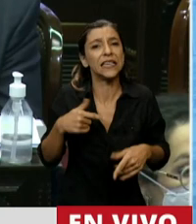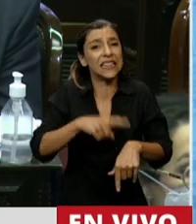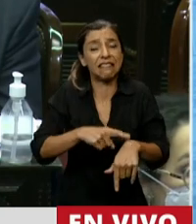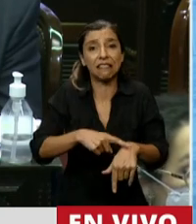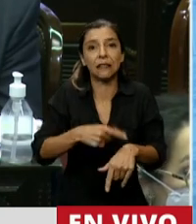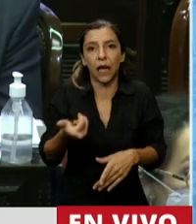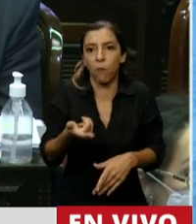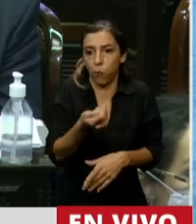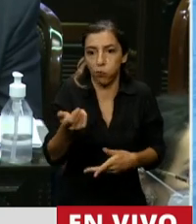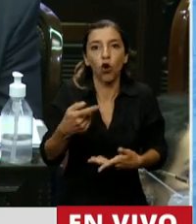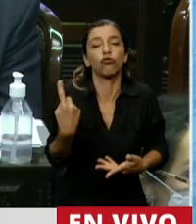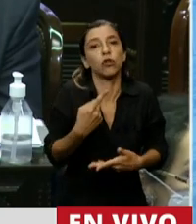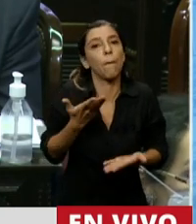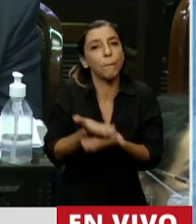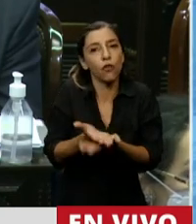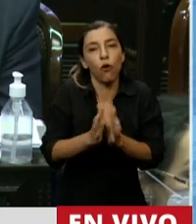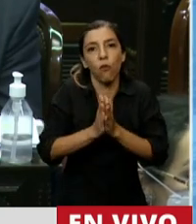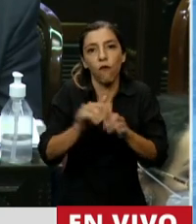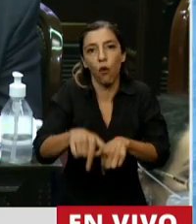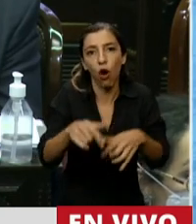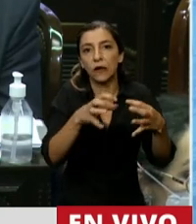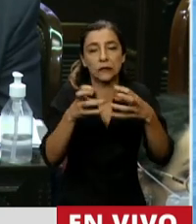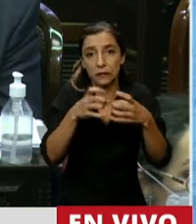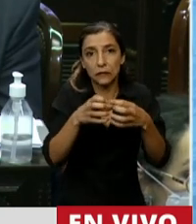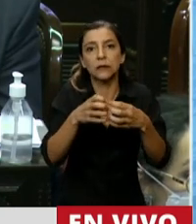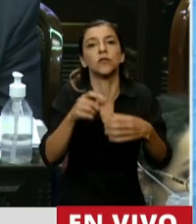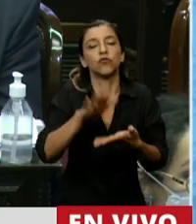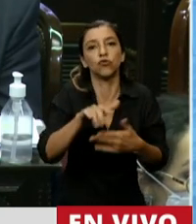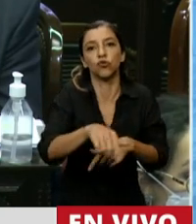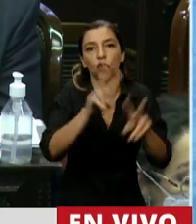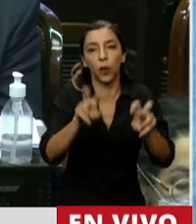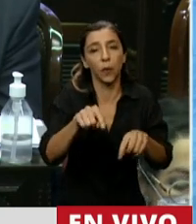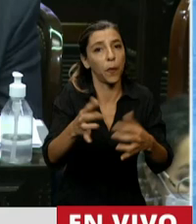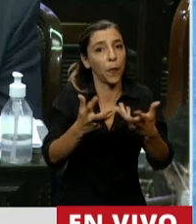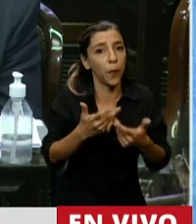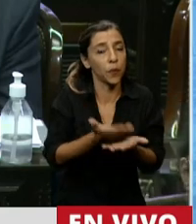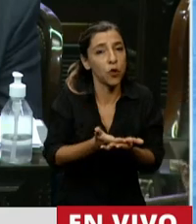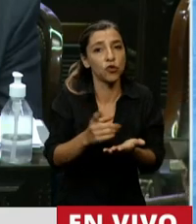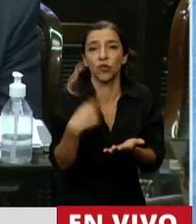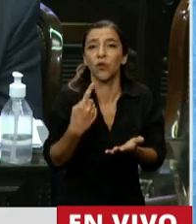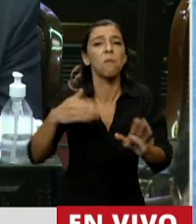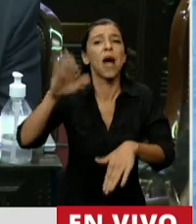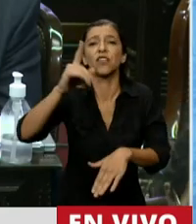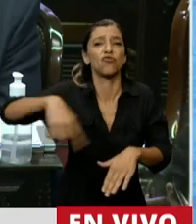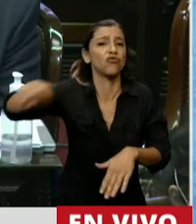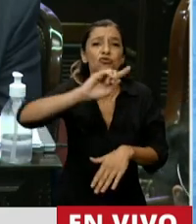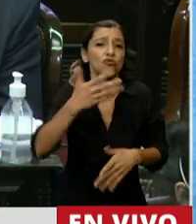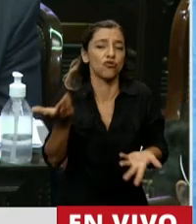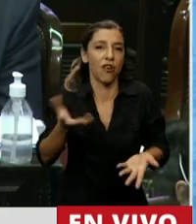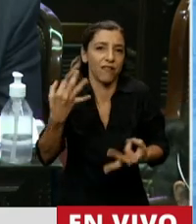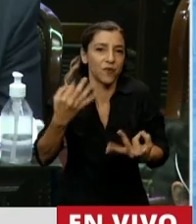favor entonces que se trate sobre tablas. Creo que es un proyecto que la mayoría no es